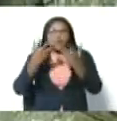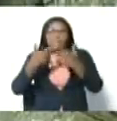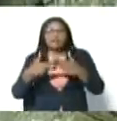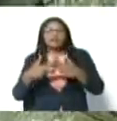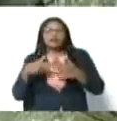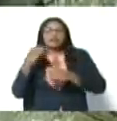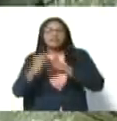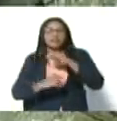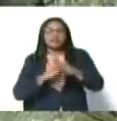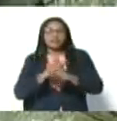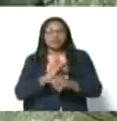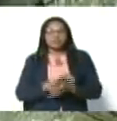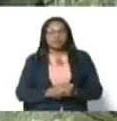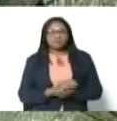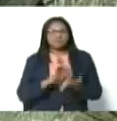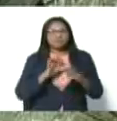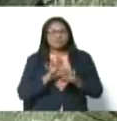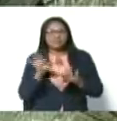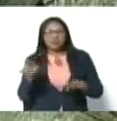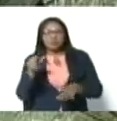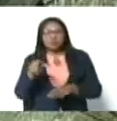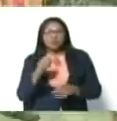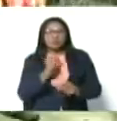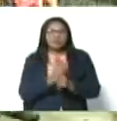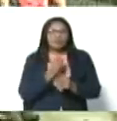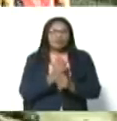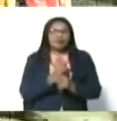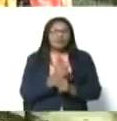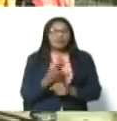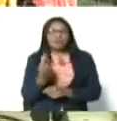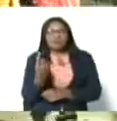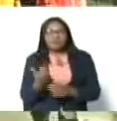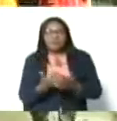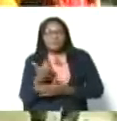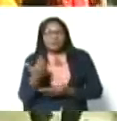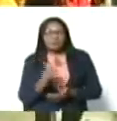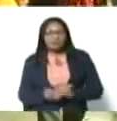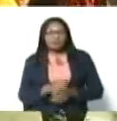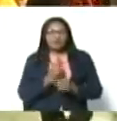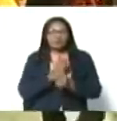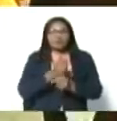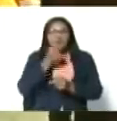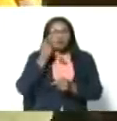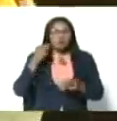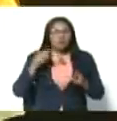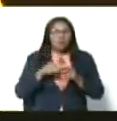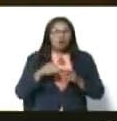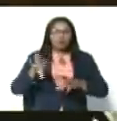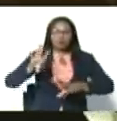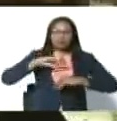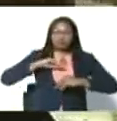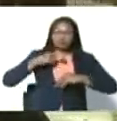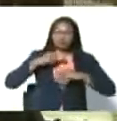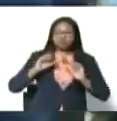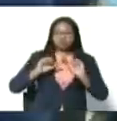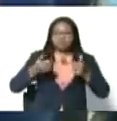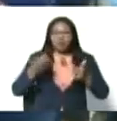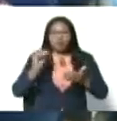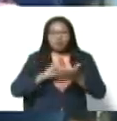transnacional. Esa transnacional dejó esta obra inconclusa y los trabajadores del metro estamos asumiendo el reto de iniciar esta